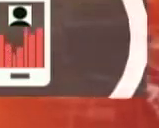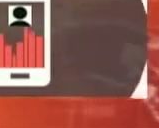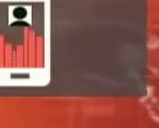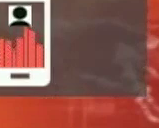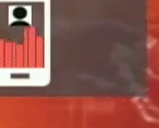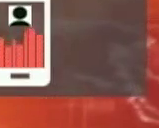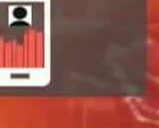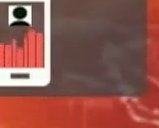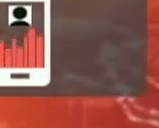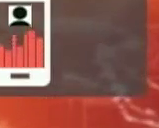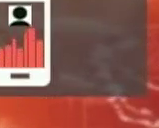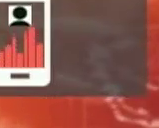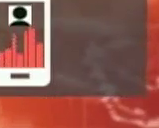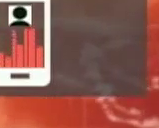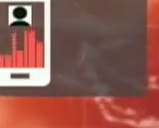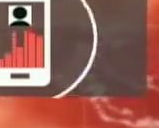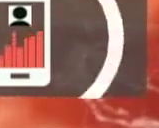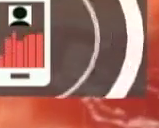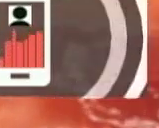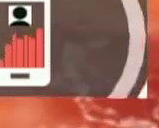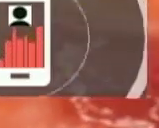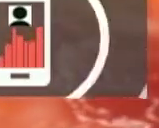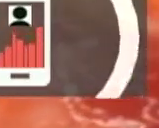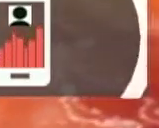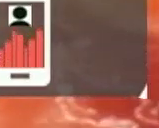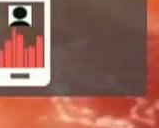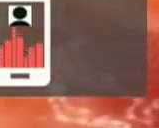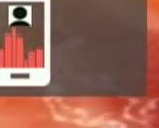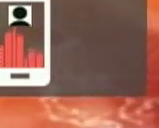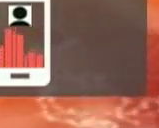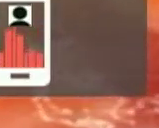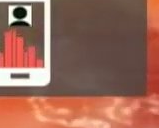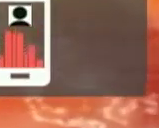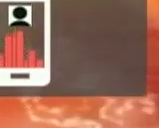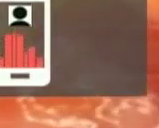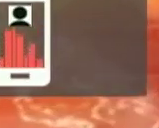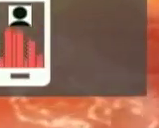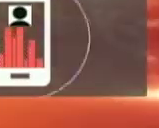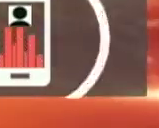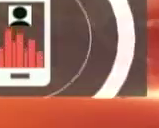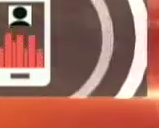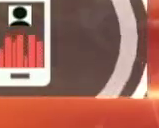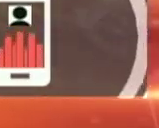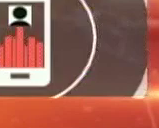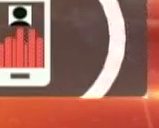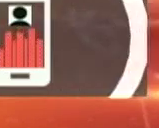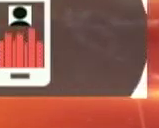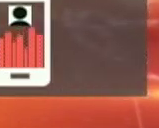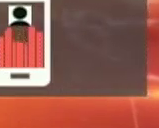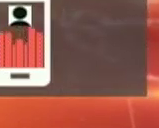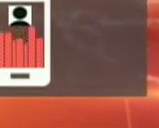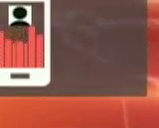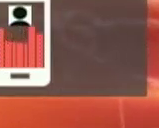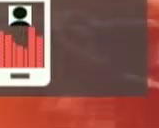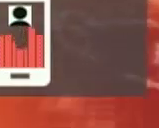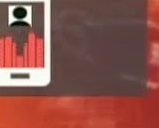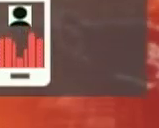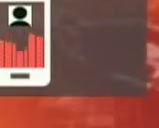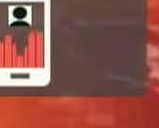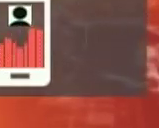presidente, donde existen 3 VC activadas: Liceo Maraguaca, Escuela